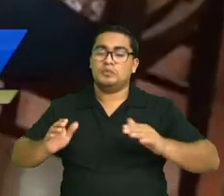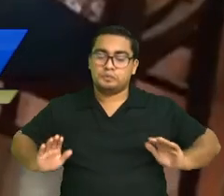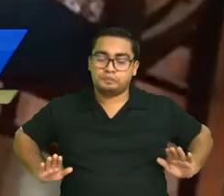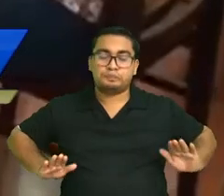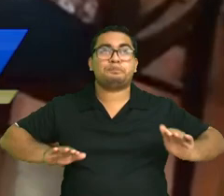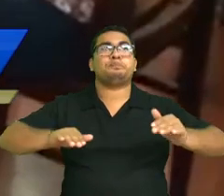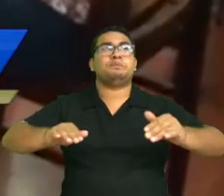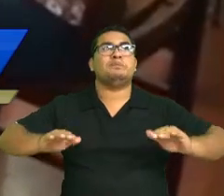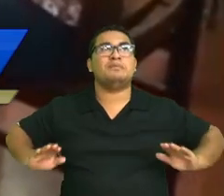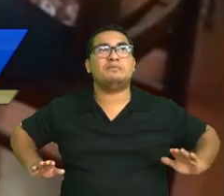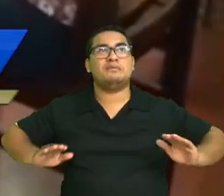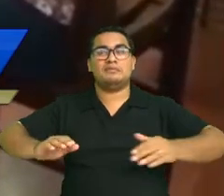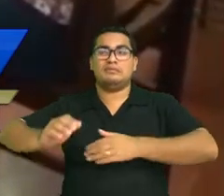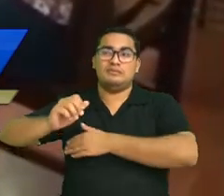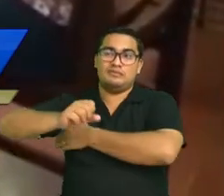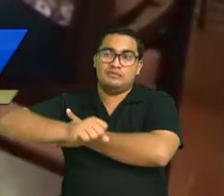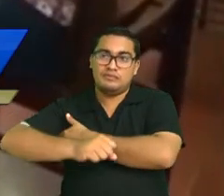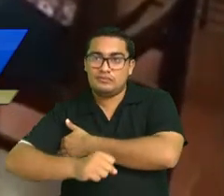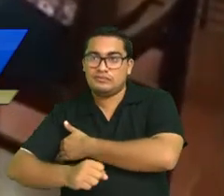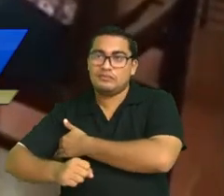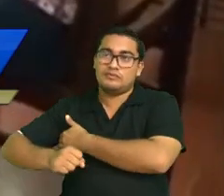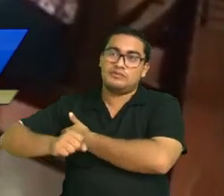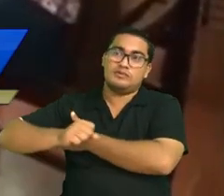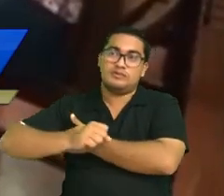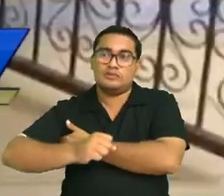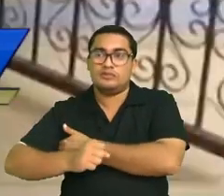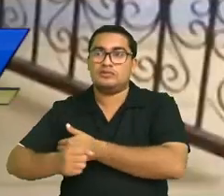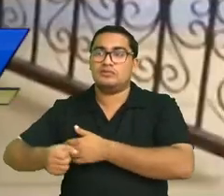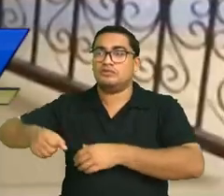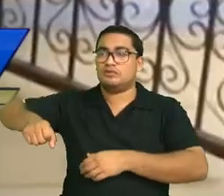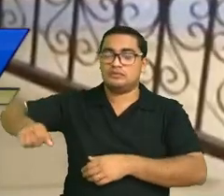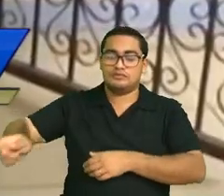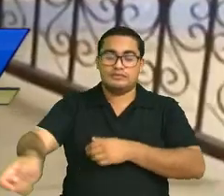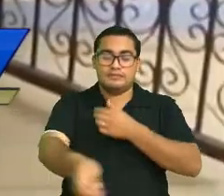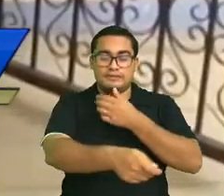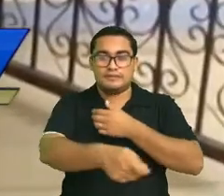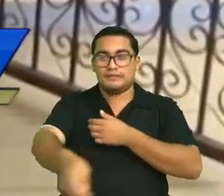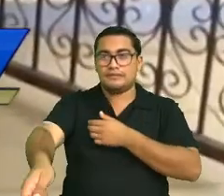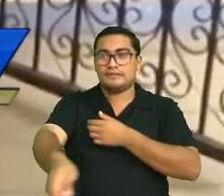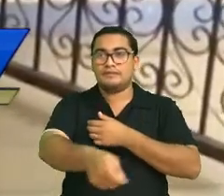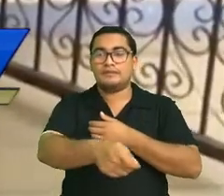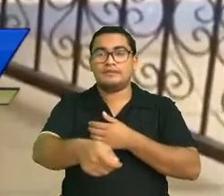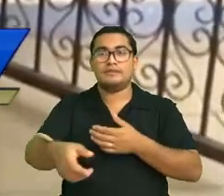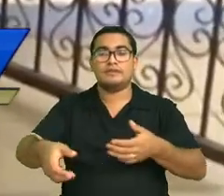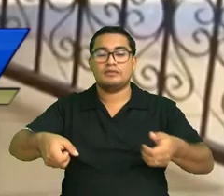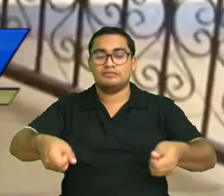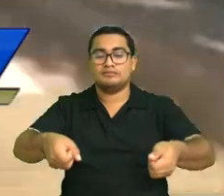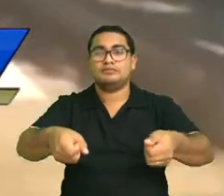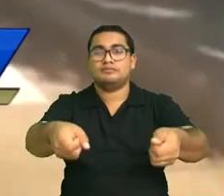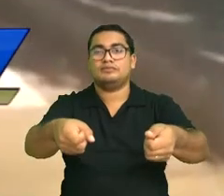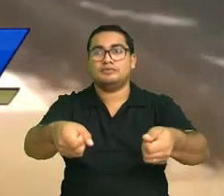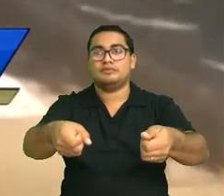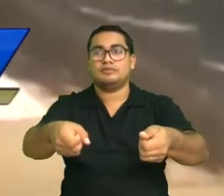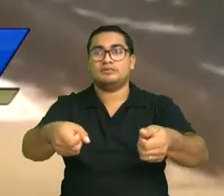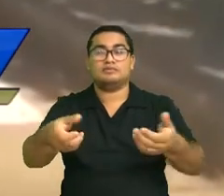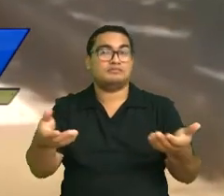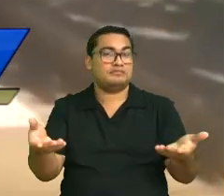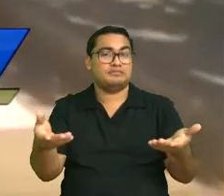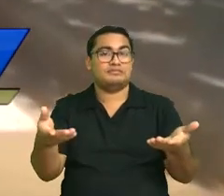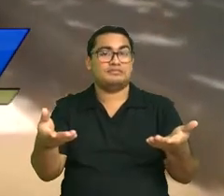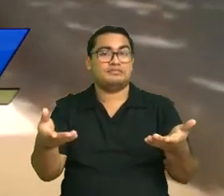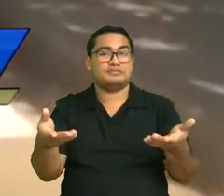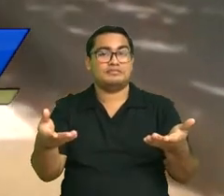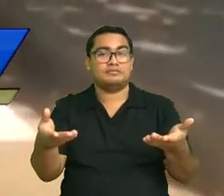ese paciente, digamos, los bastones, sillas de rueda, andariveles, muletas,